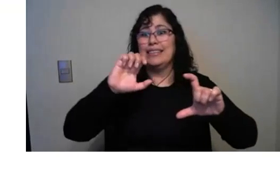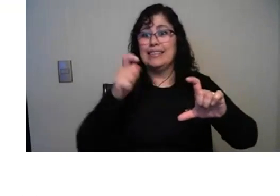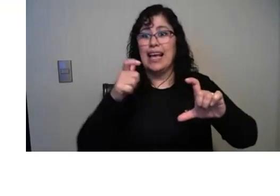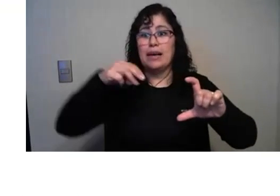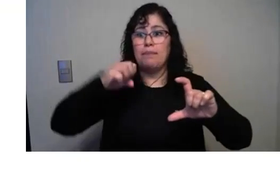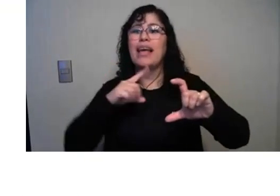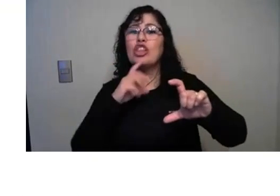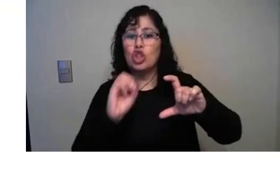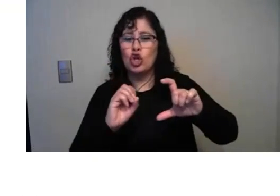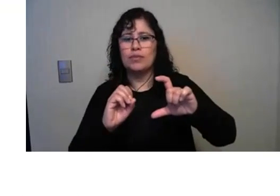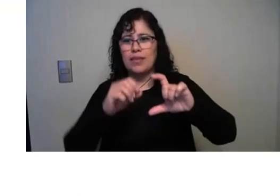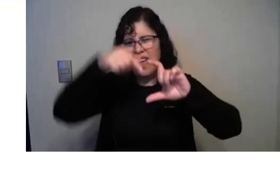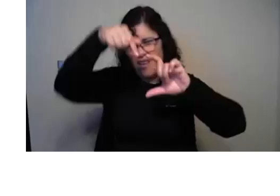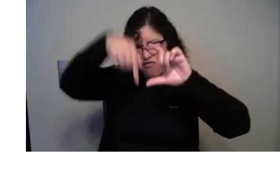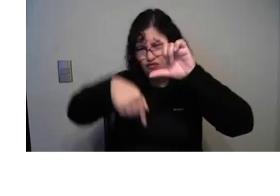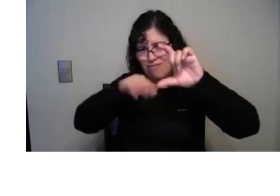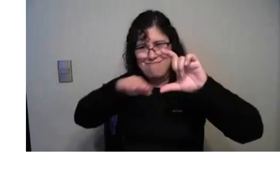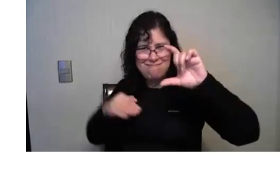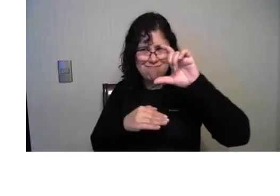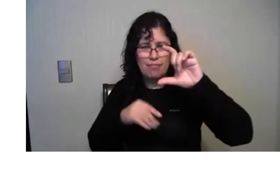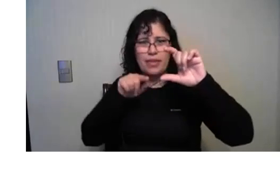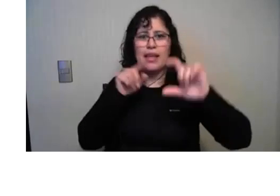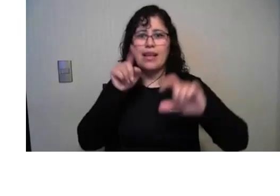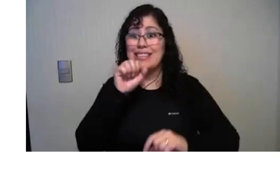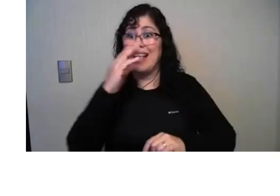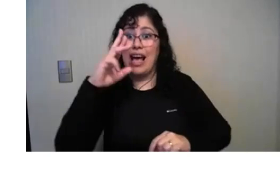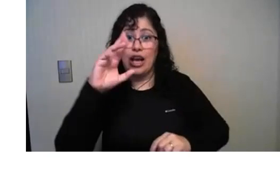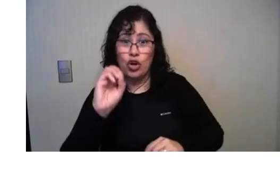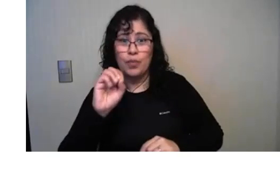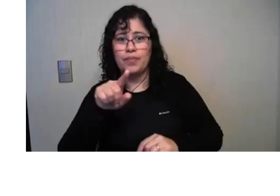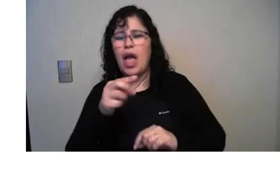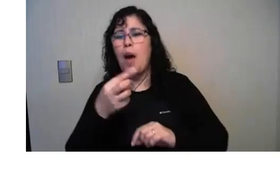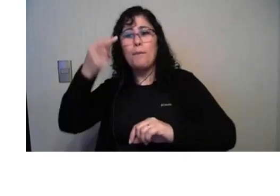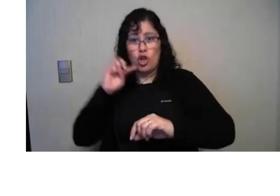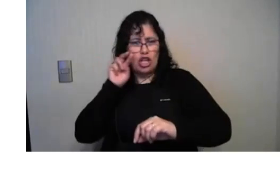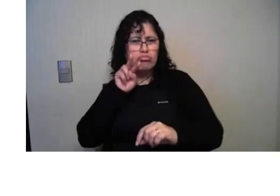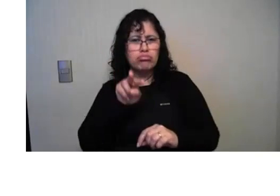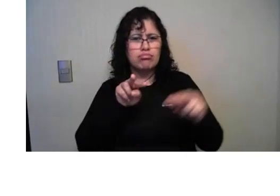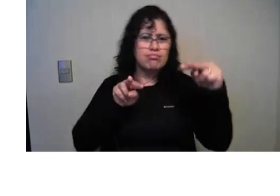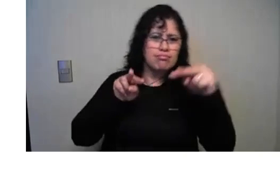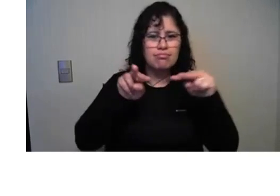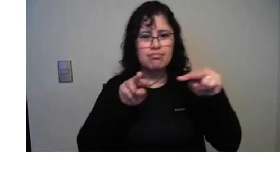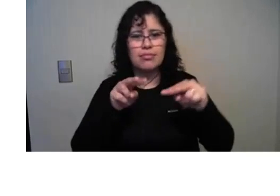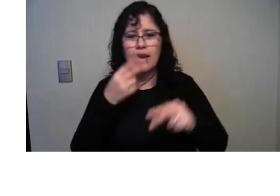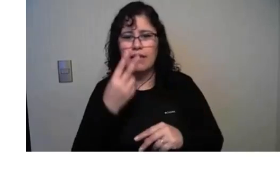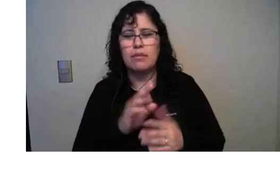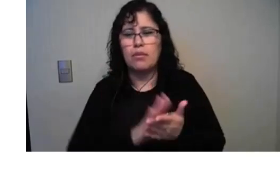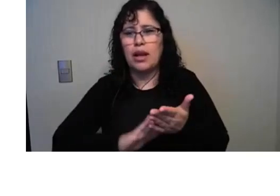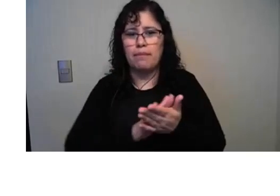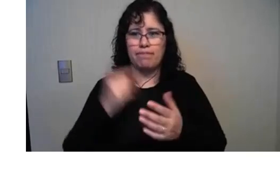espinal. Si se fijan, esto es el sacro, esto es una vista posterior, ¿ya? Y aquí tenemos el